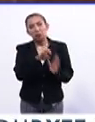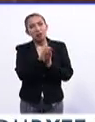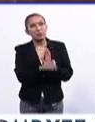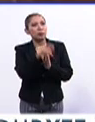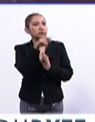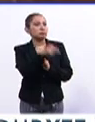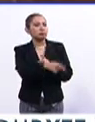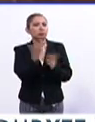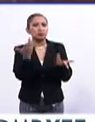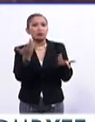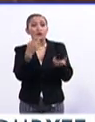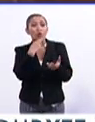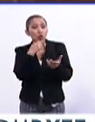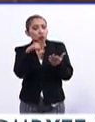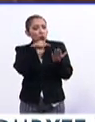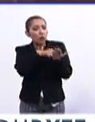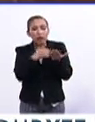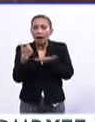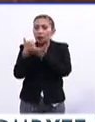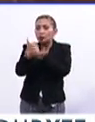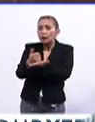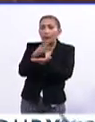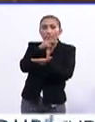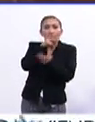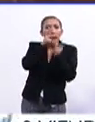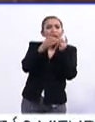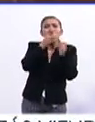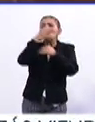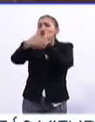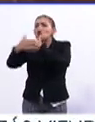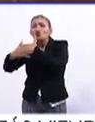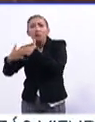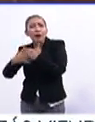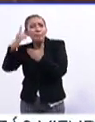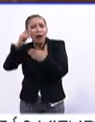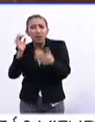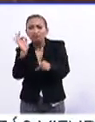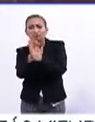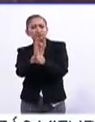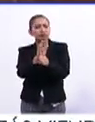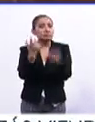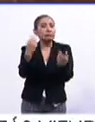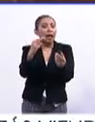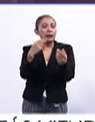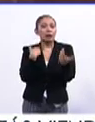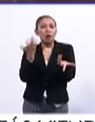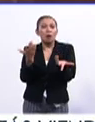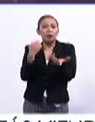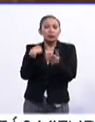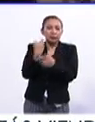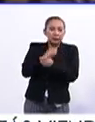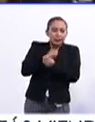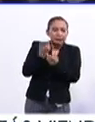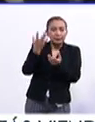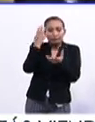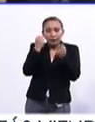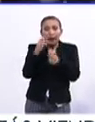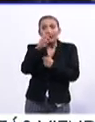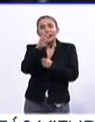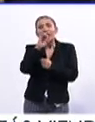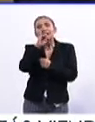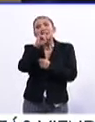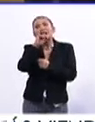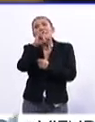que ver con el uso y la fuerza de la palabra para fortalecer lo que llamamos la resiliencia en la región resiliencia